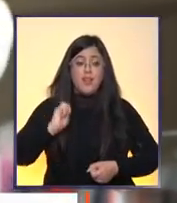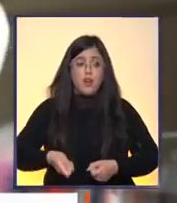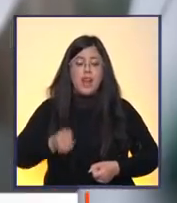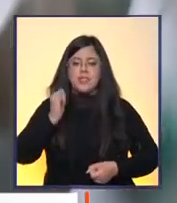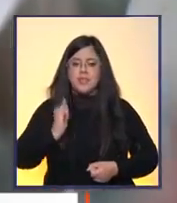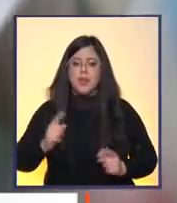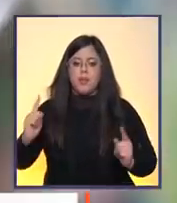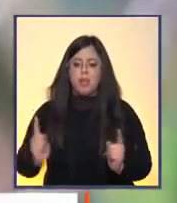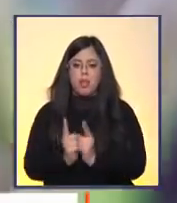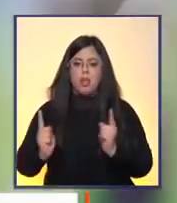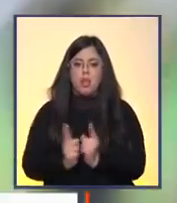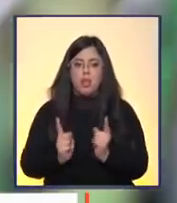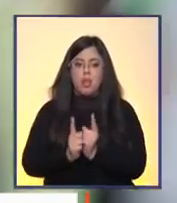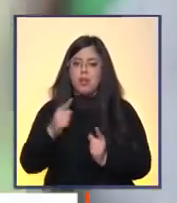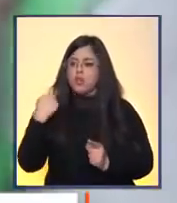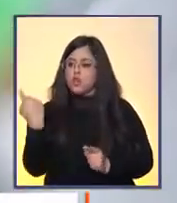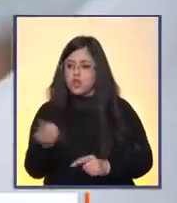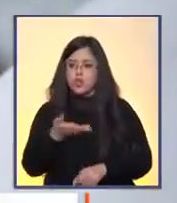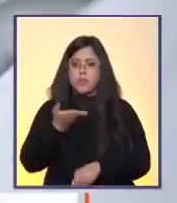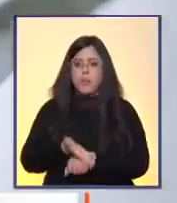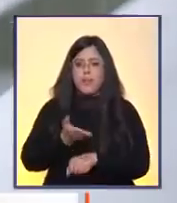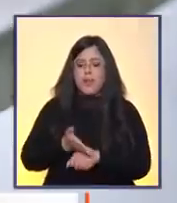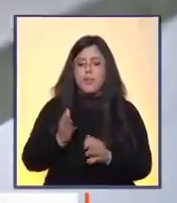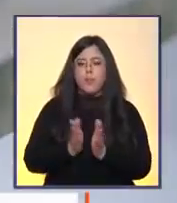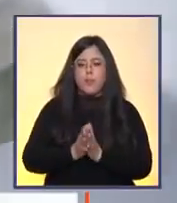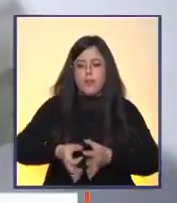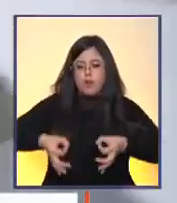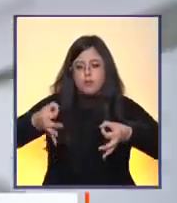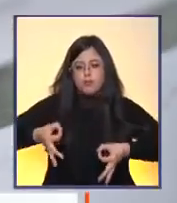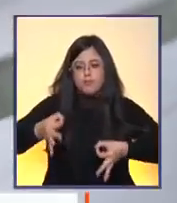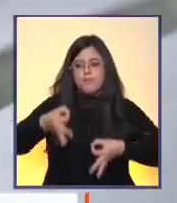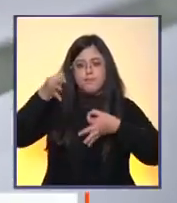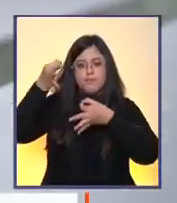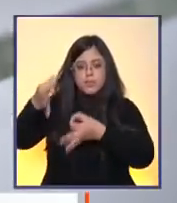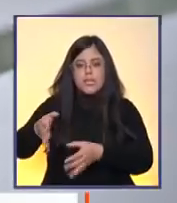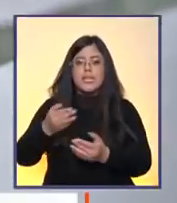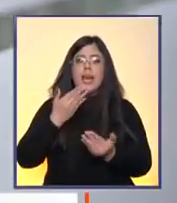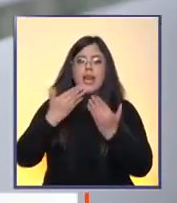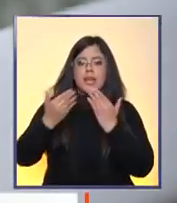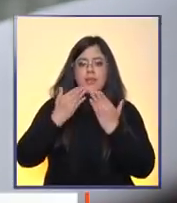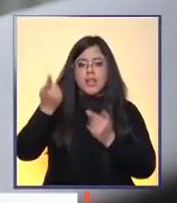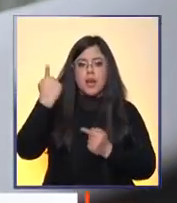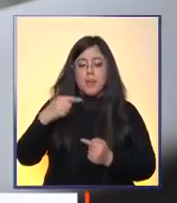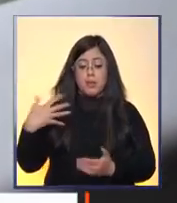Formalmente le enviamos una solicitud de entrevista, pero hasta hoy no hemos tenido respuesta.